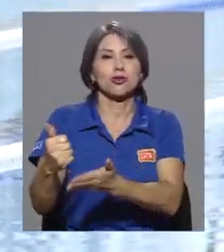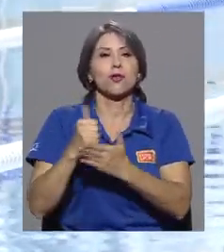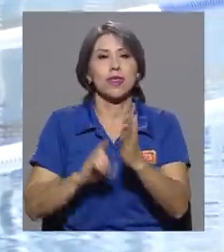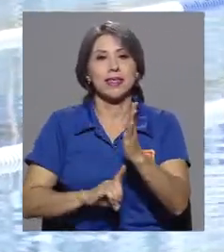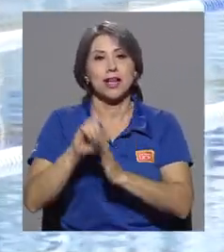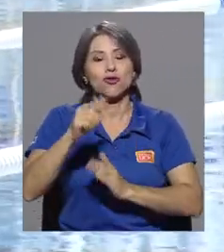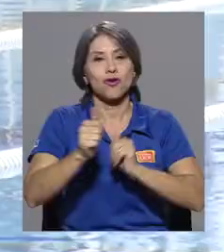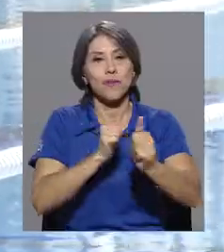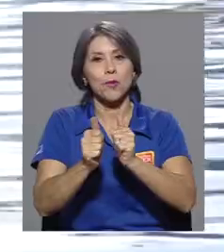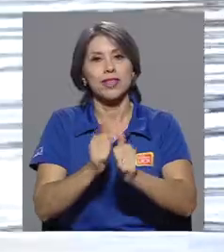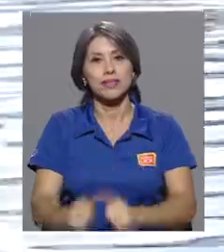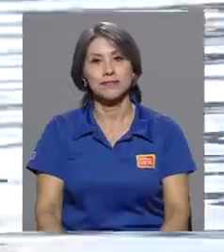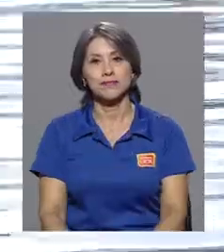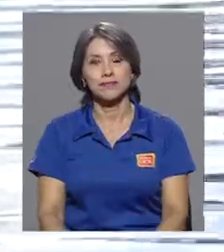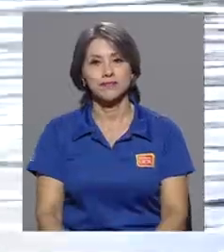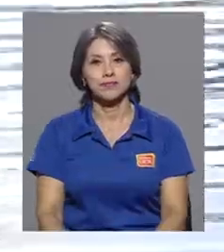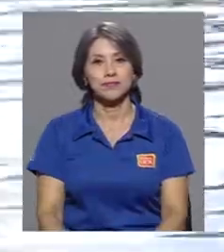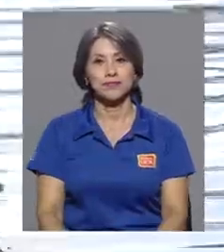deporte.